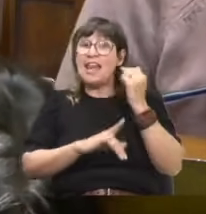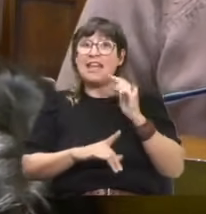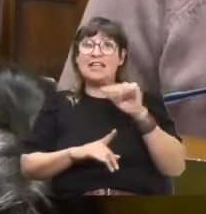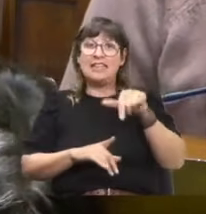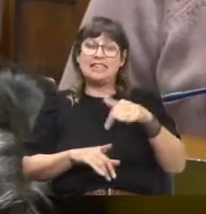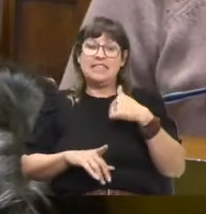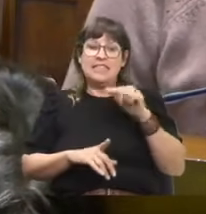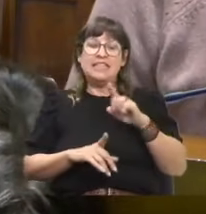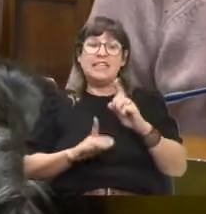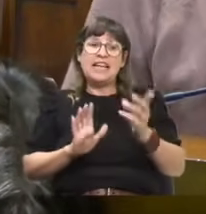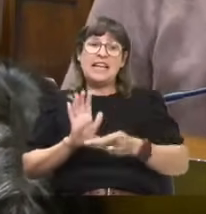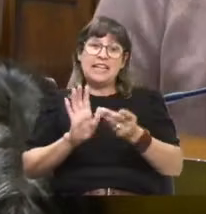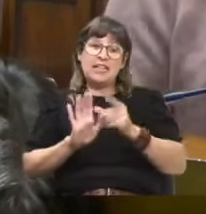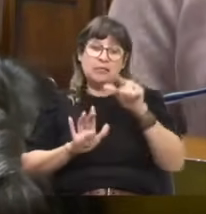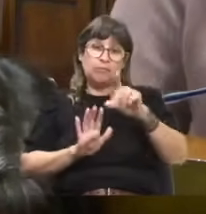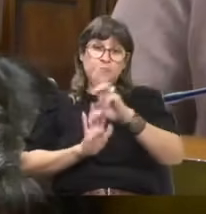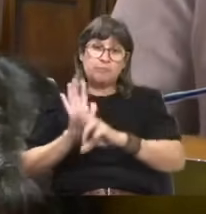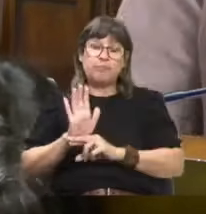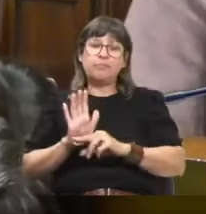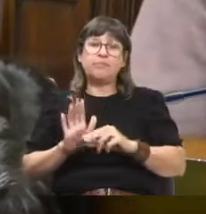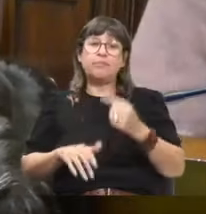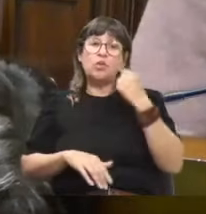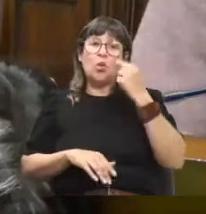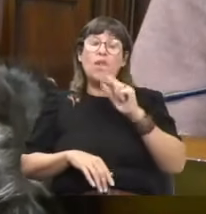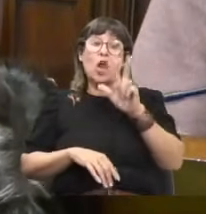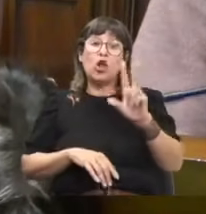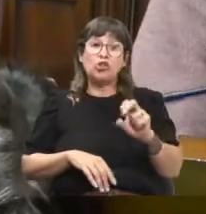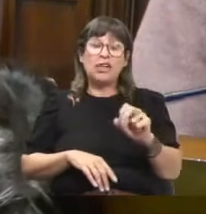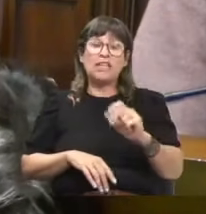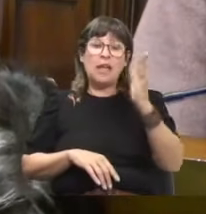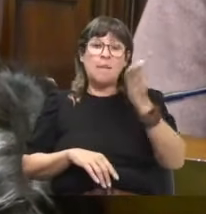su decreto reglamentario número